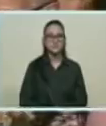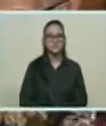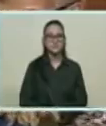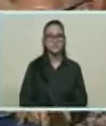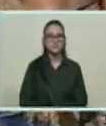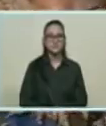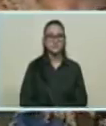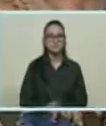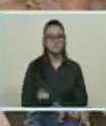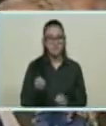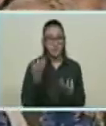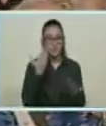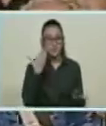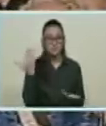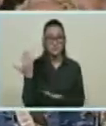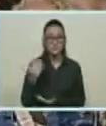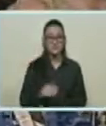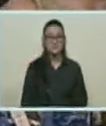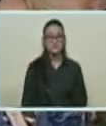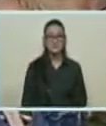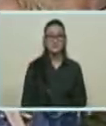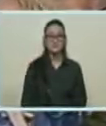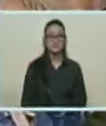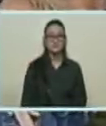Aquí tenemos a varios, mira.